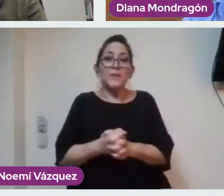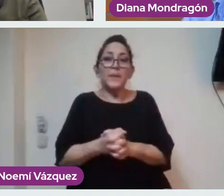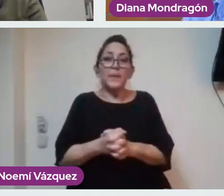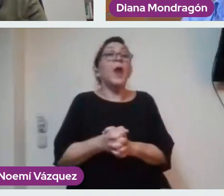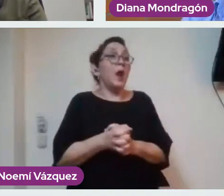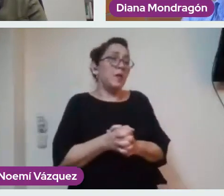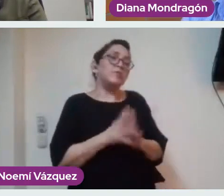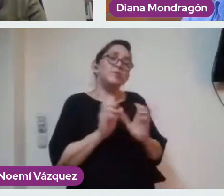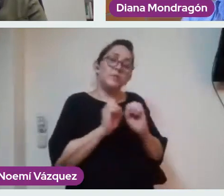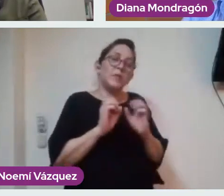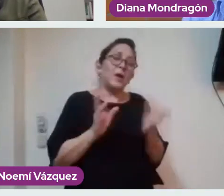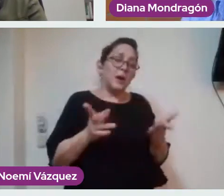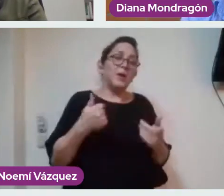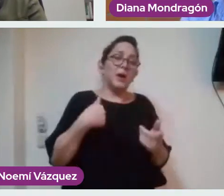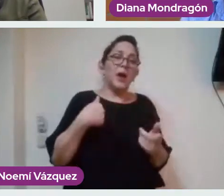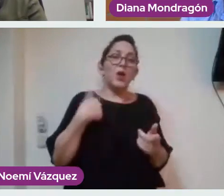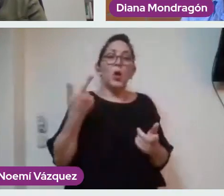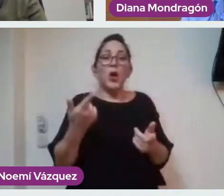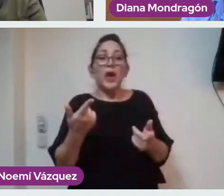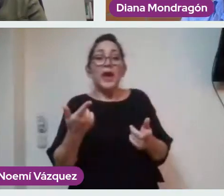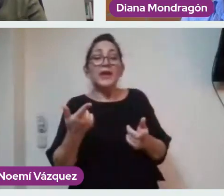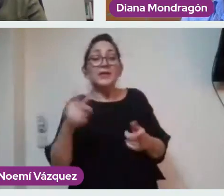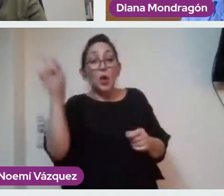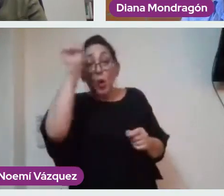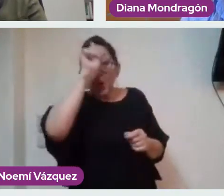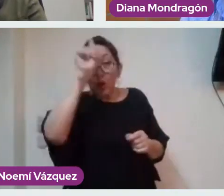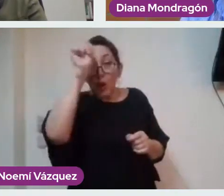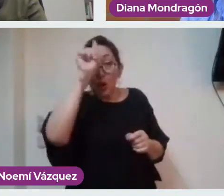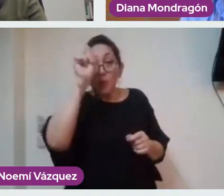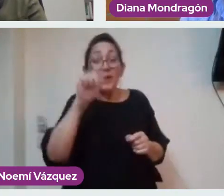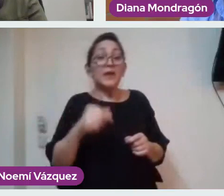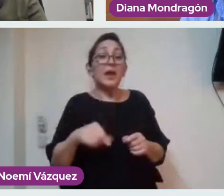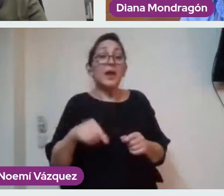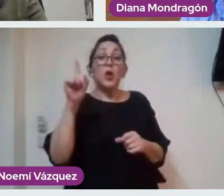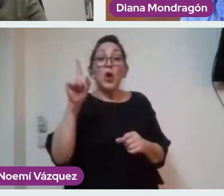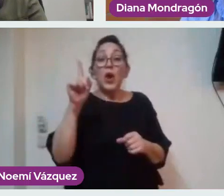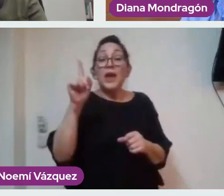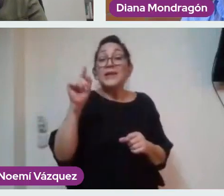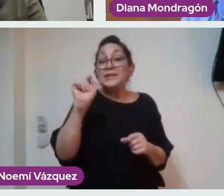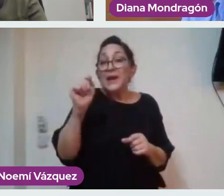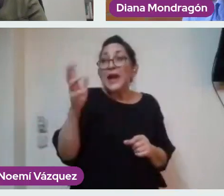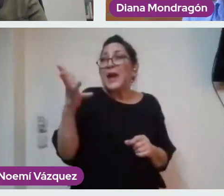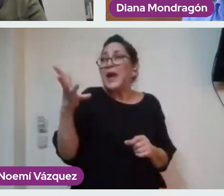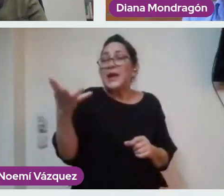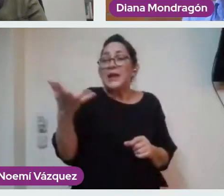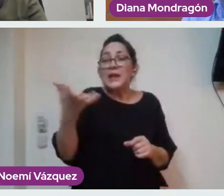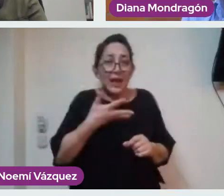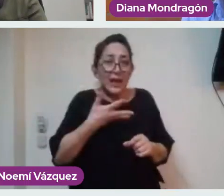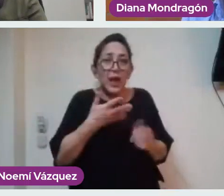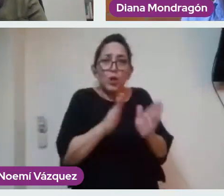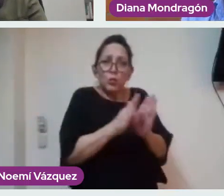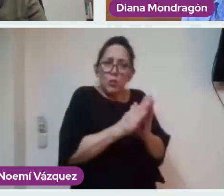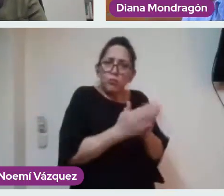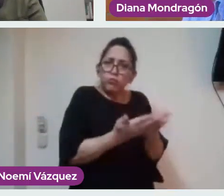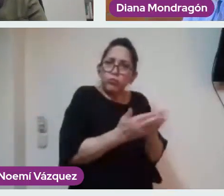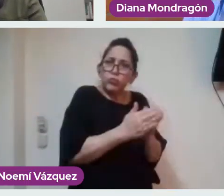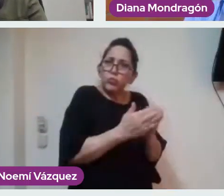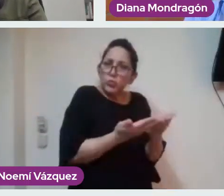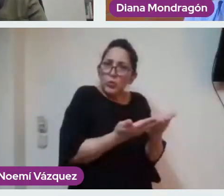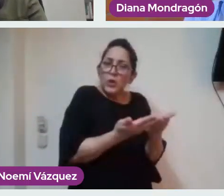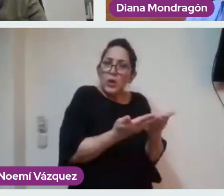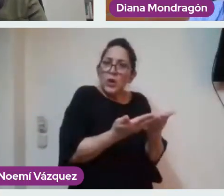en todas las revisiones es que pudiera haber como un diario, como esta es una libreta en donde los papás y